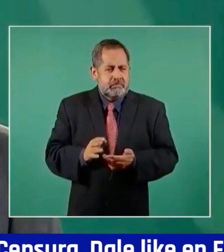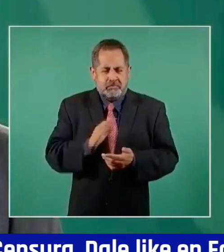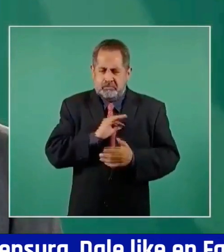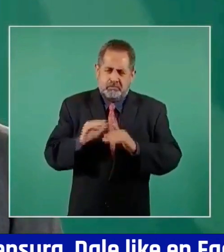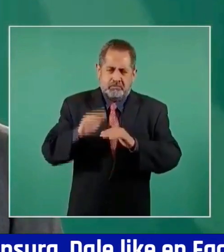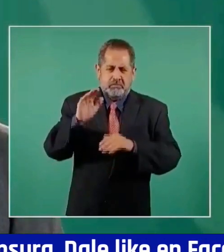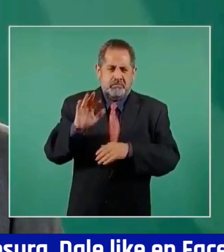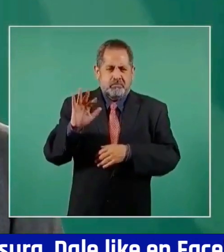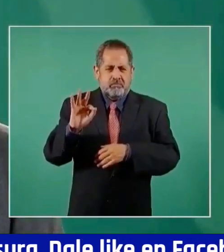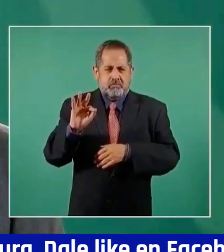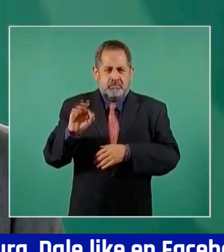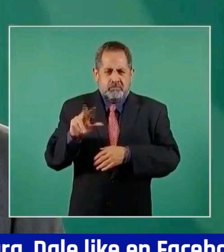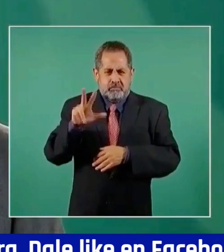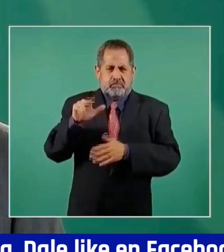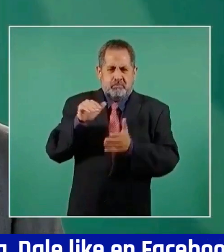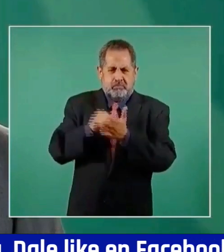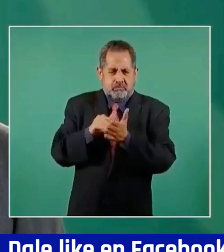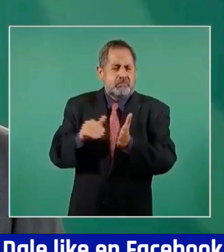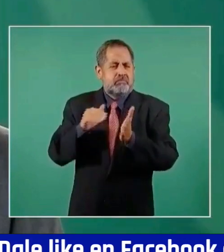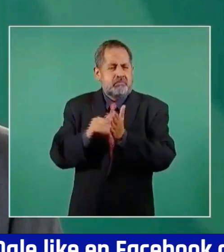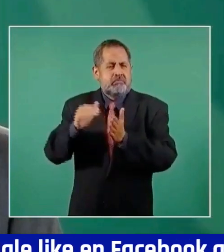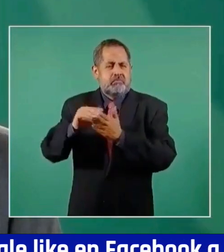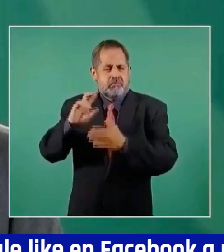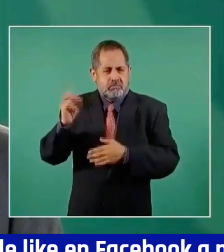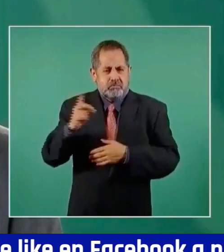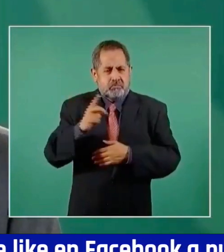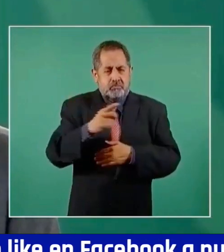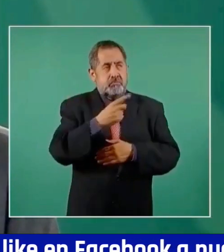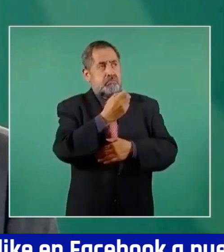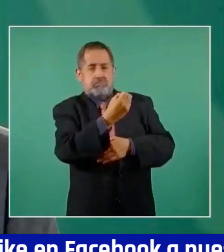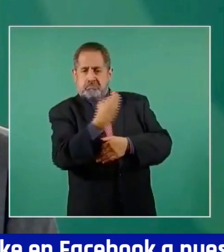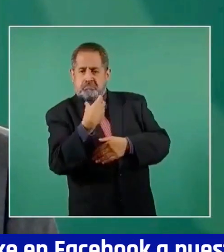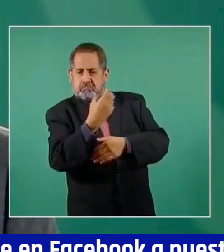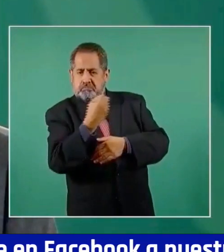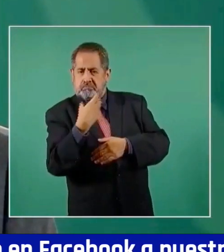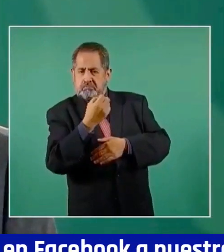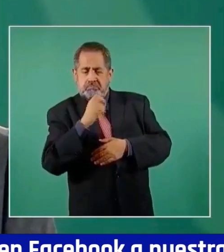encima de 48,000 millones de dólares de remesas.